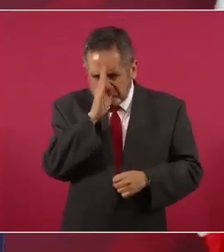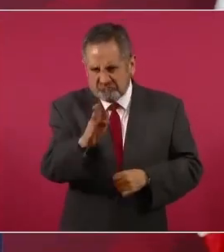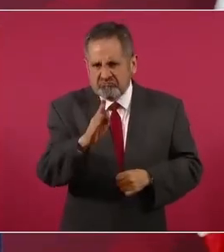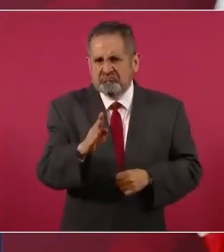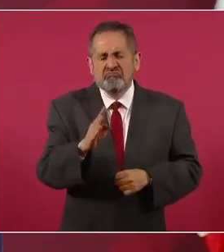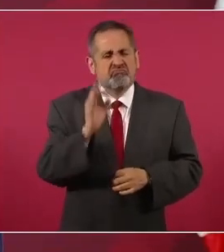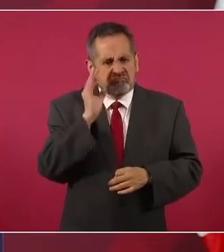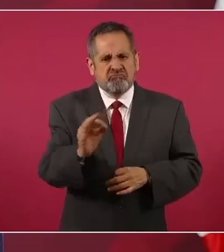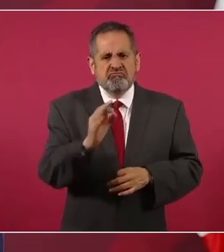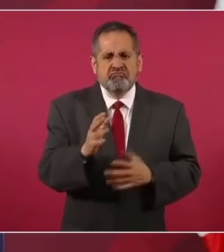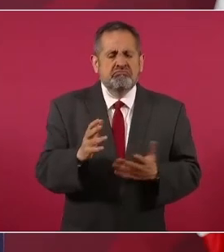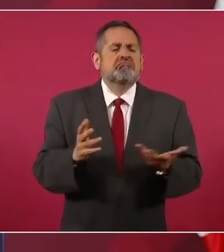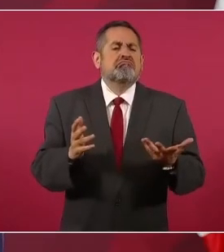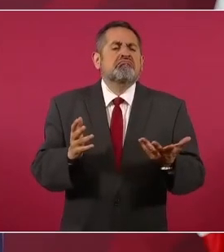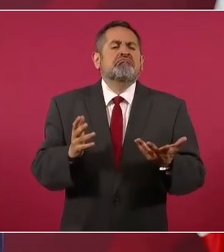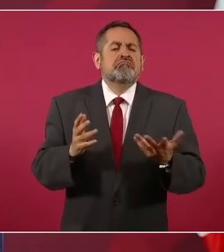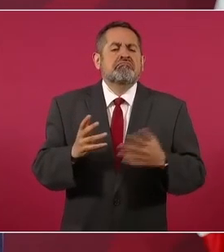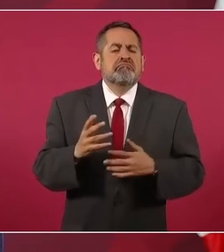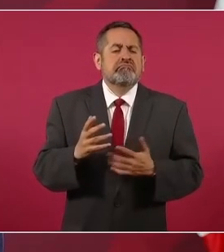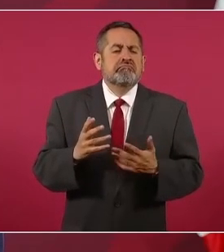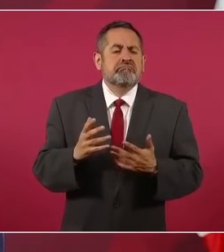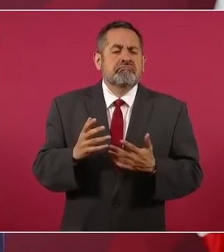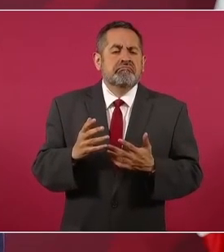que Goldenberg,